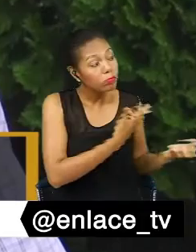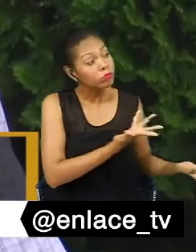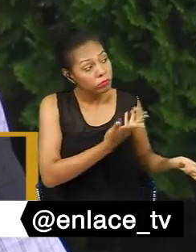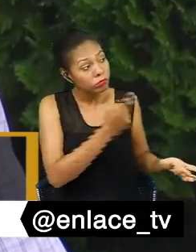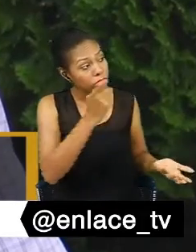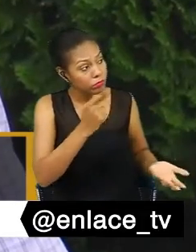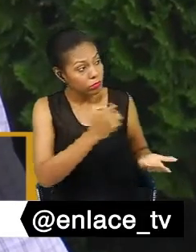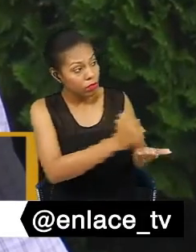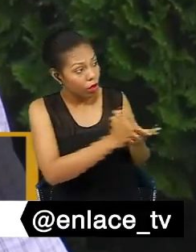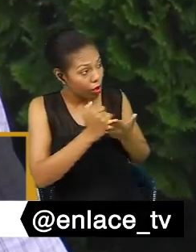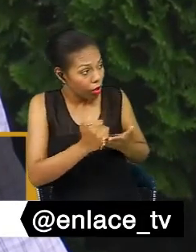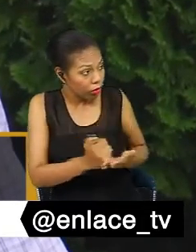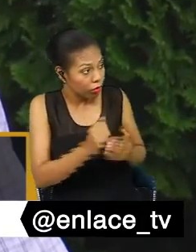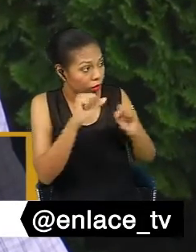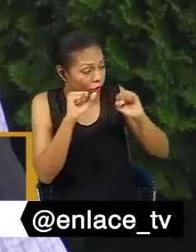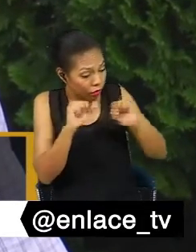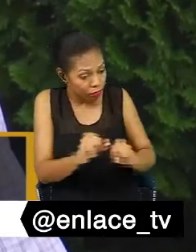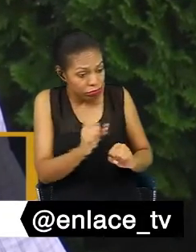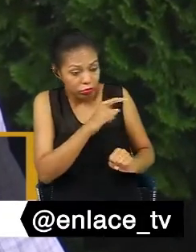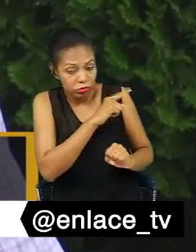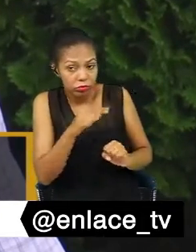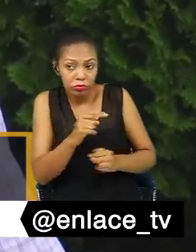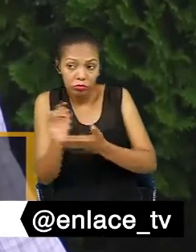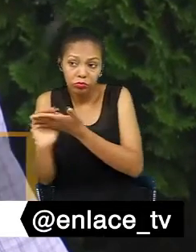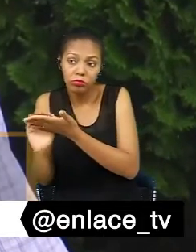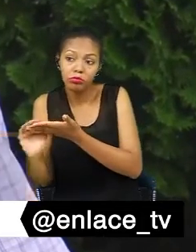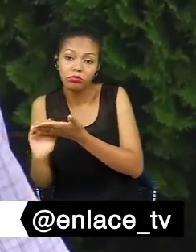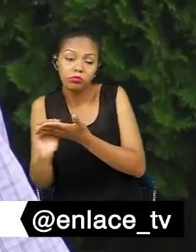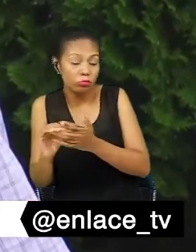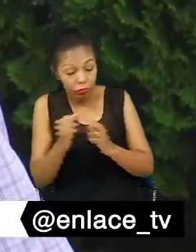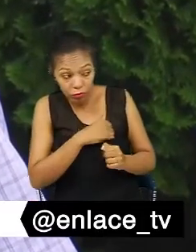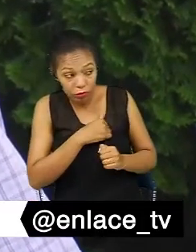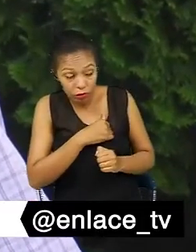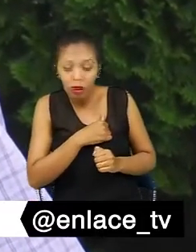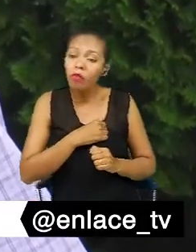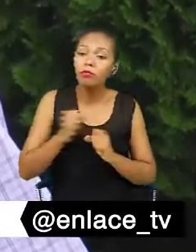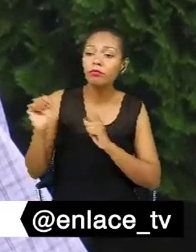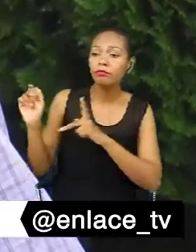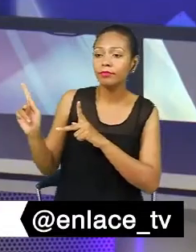ya hechas en concreto y en los próximos días estaremos instalando.